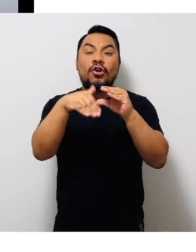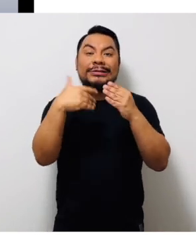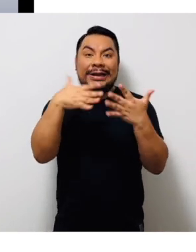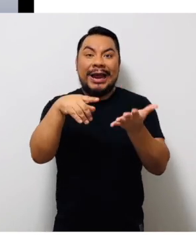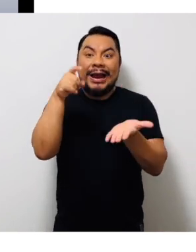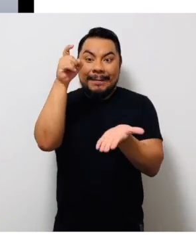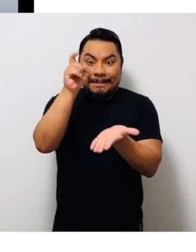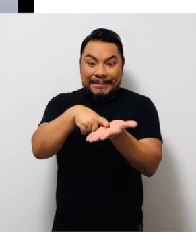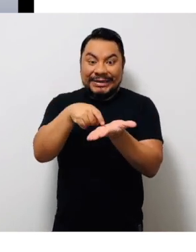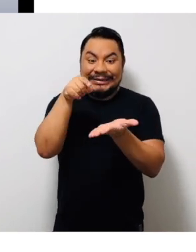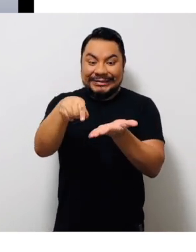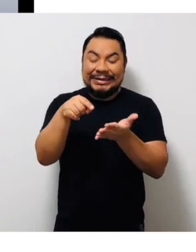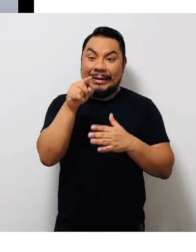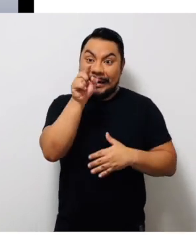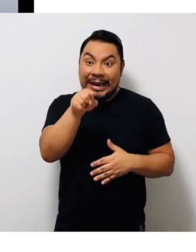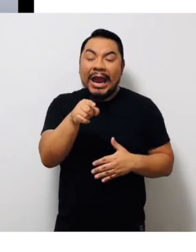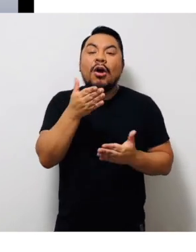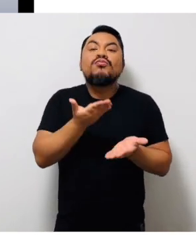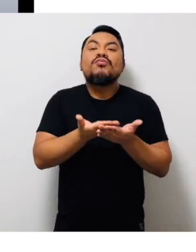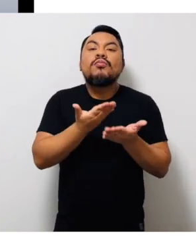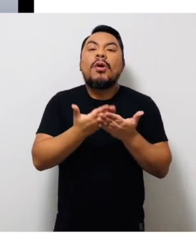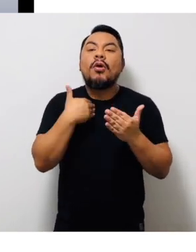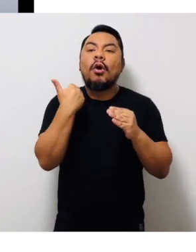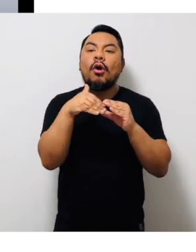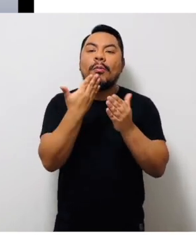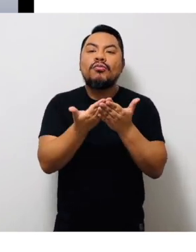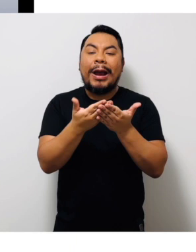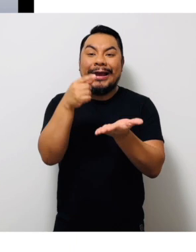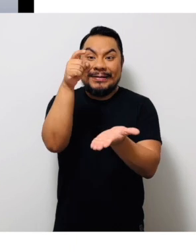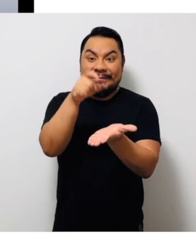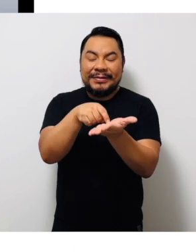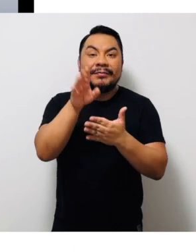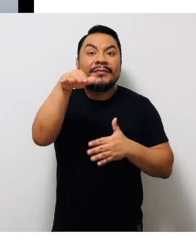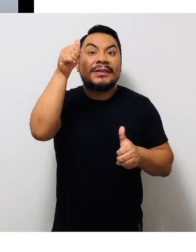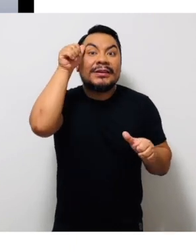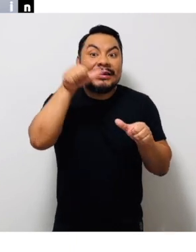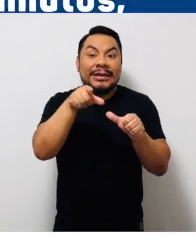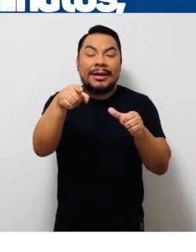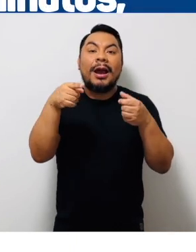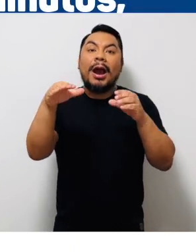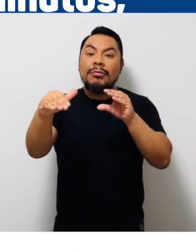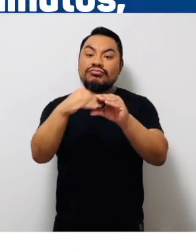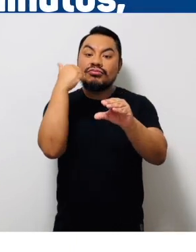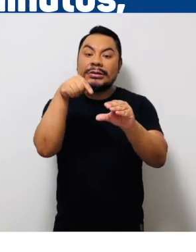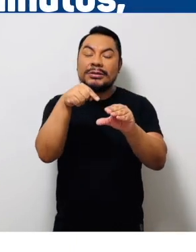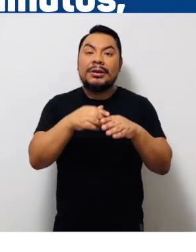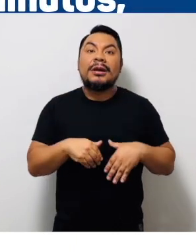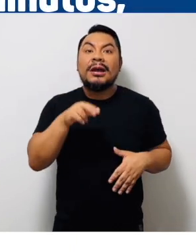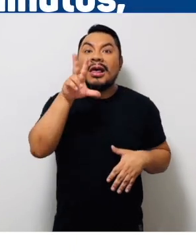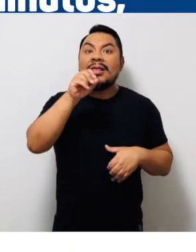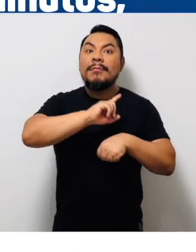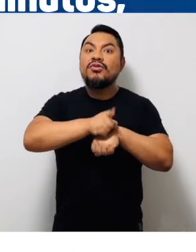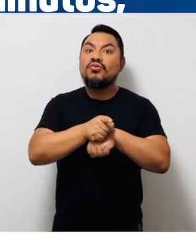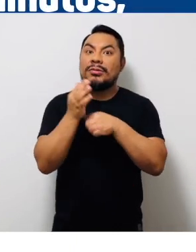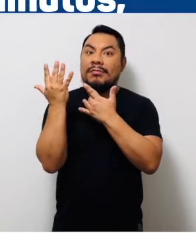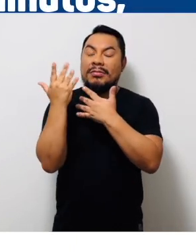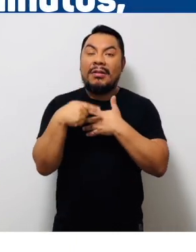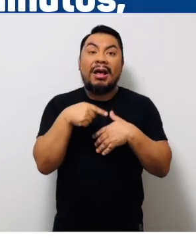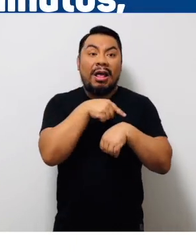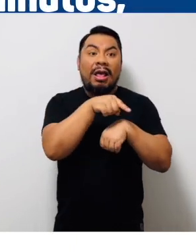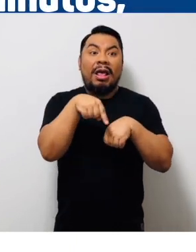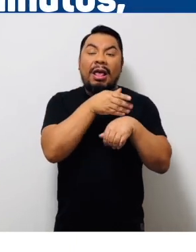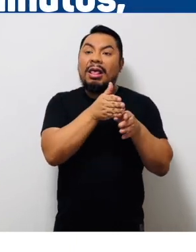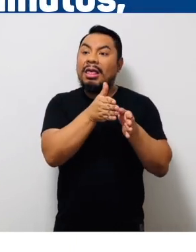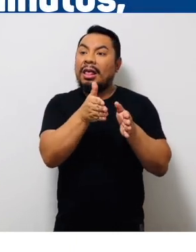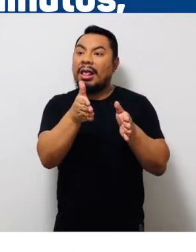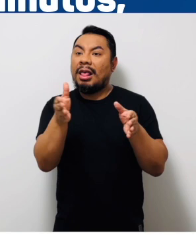correo electrónico registrado y haz clic en el botón Verificar correo. Recuerda, este mensaje tiene una duración de 30 minutos.